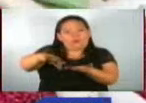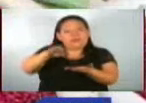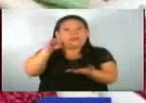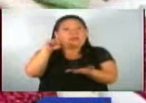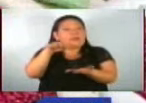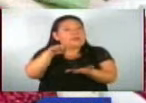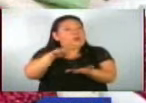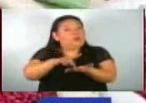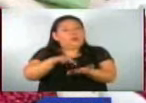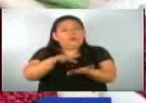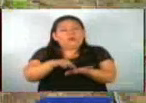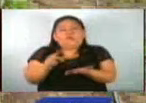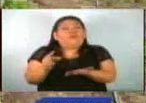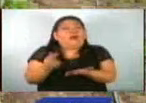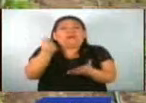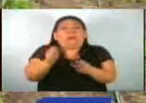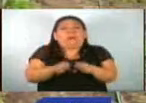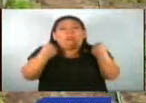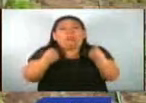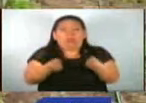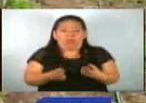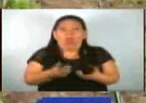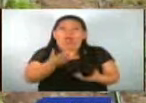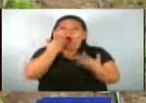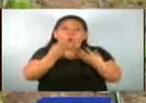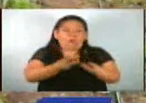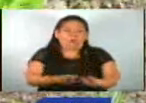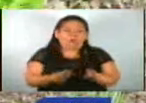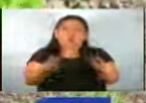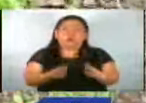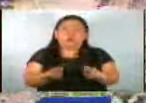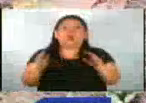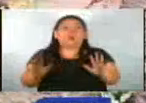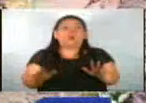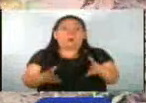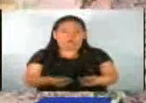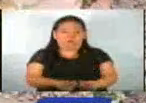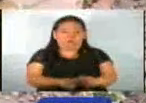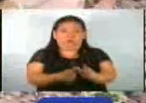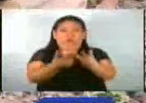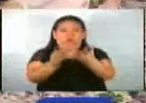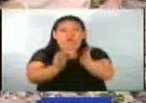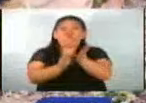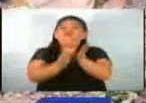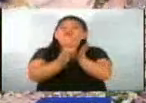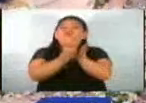es súper sensible a la humedad. ¿Por qué? Porque se llena de hongo,